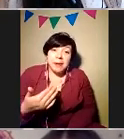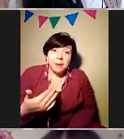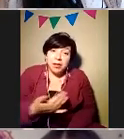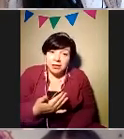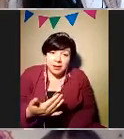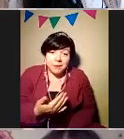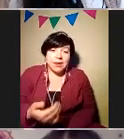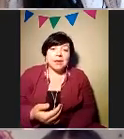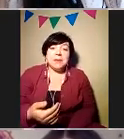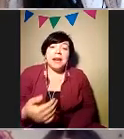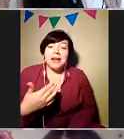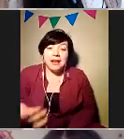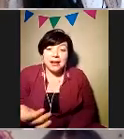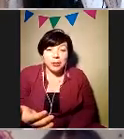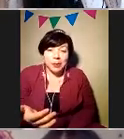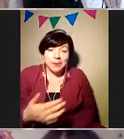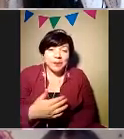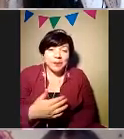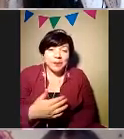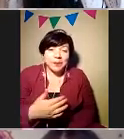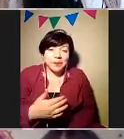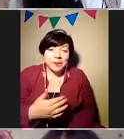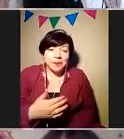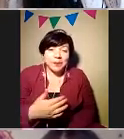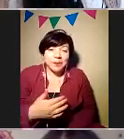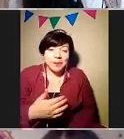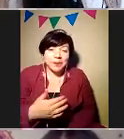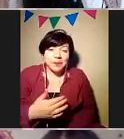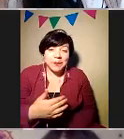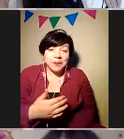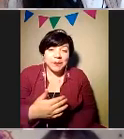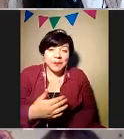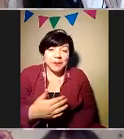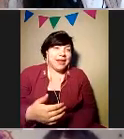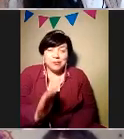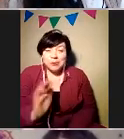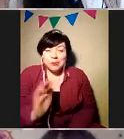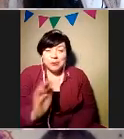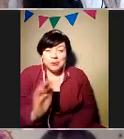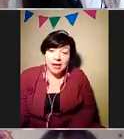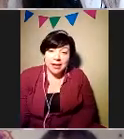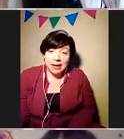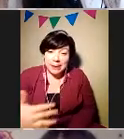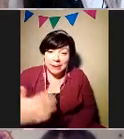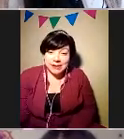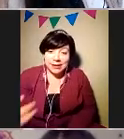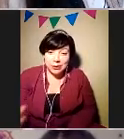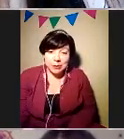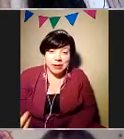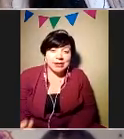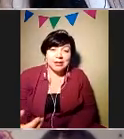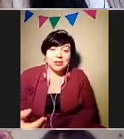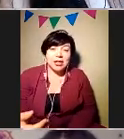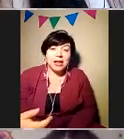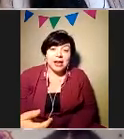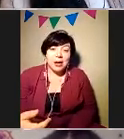es modista y también arregla ropa, Desde que yo soy pequeña pasa